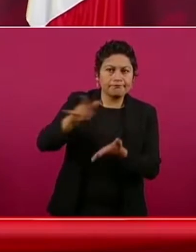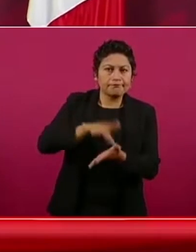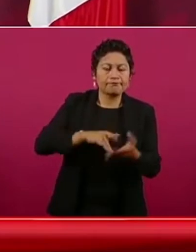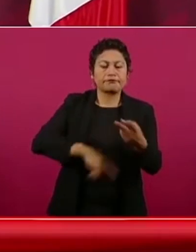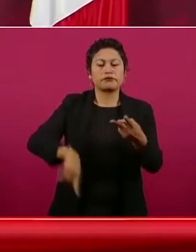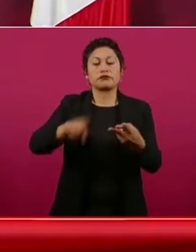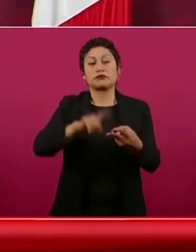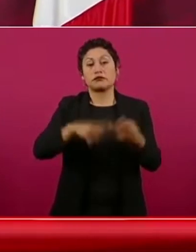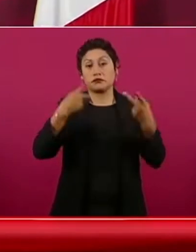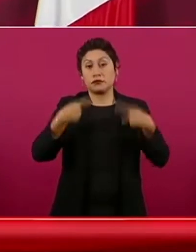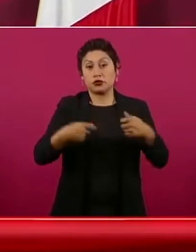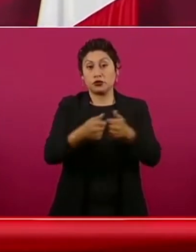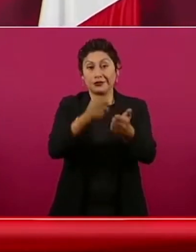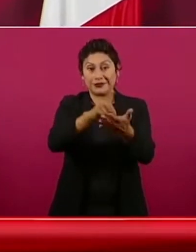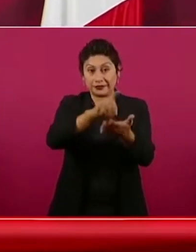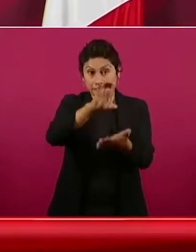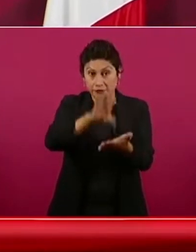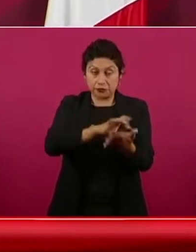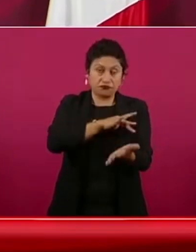discapacitados,